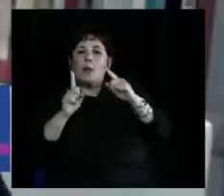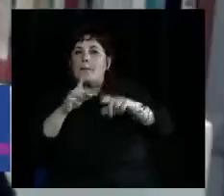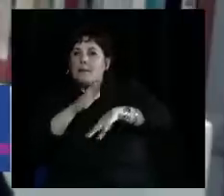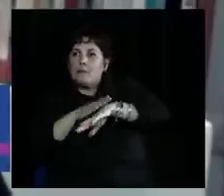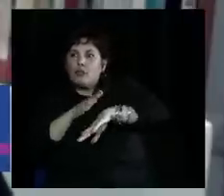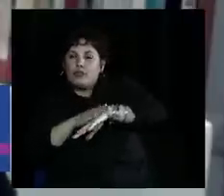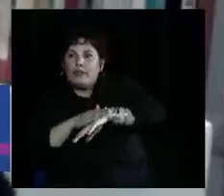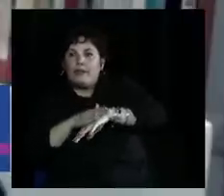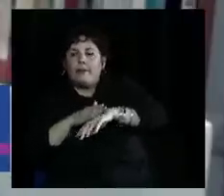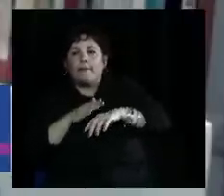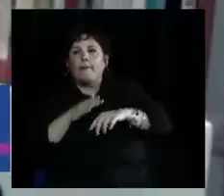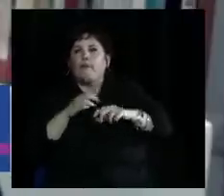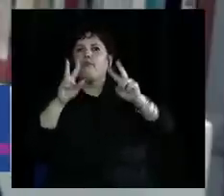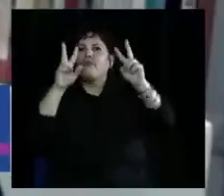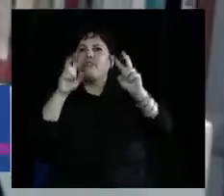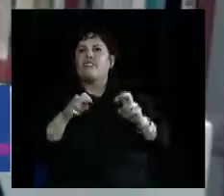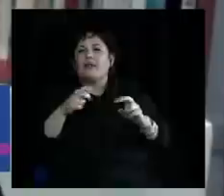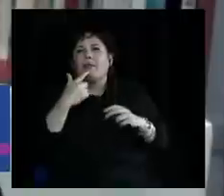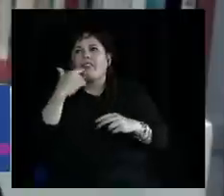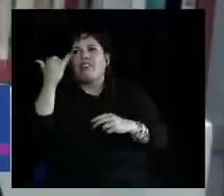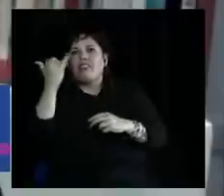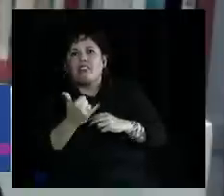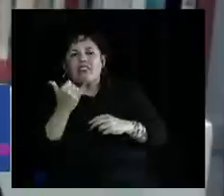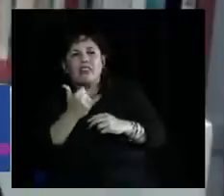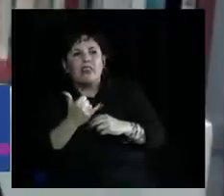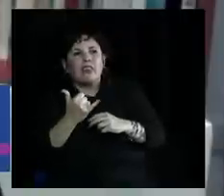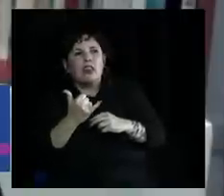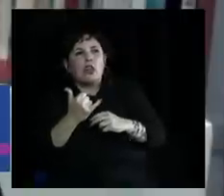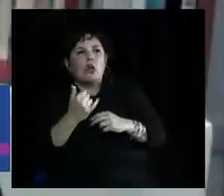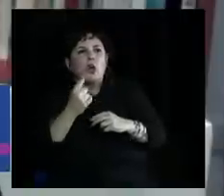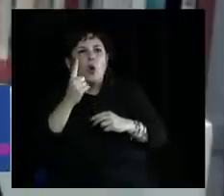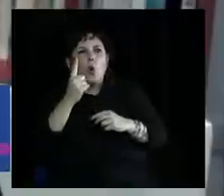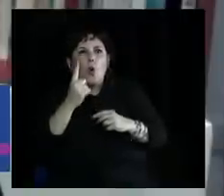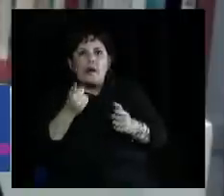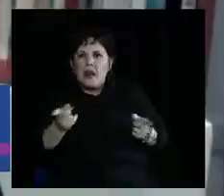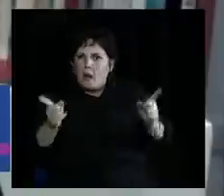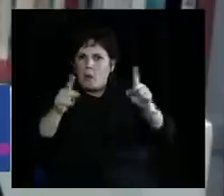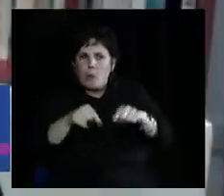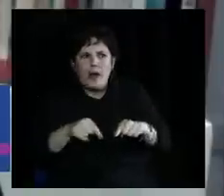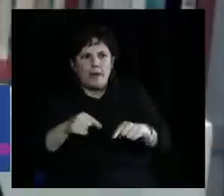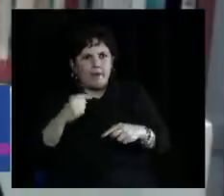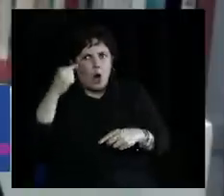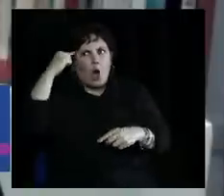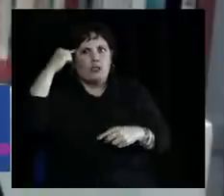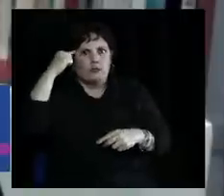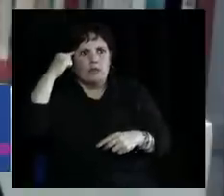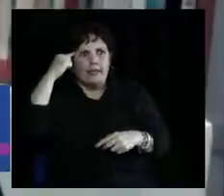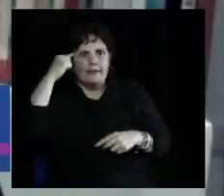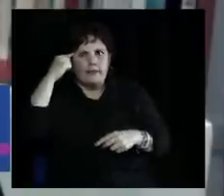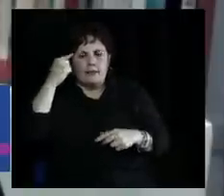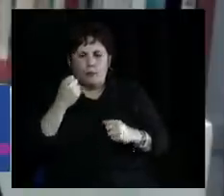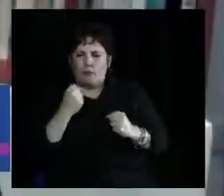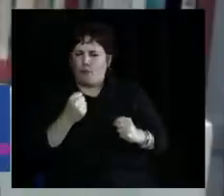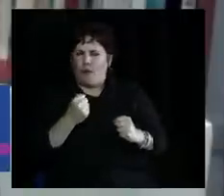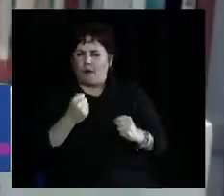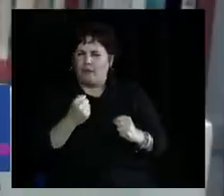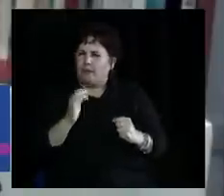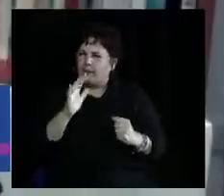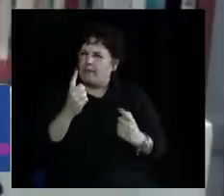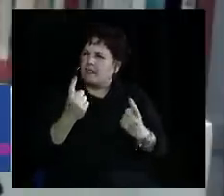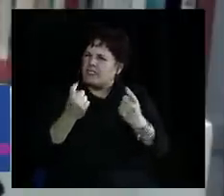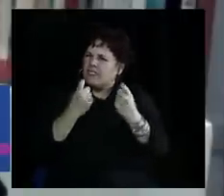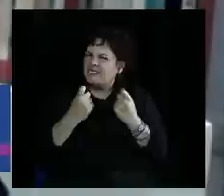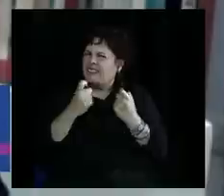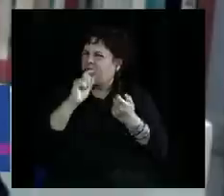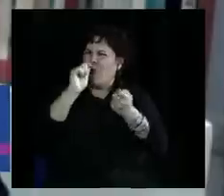otra cara de ese asunto es que hay un renacer de una conciencia muy fuerte sobre la necesidad de un